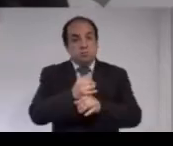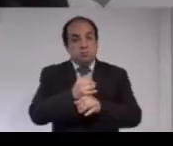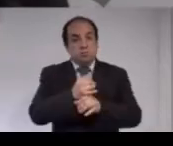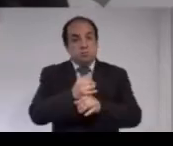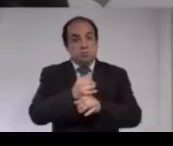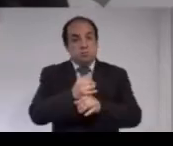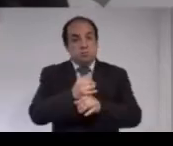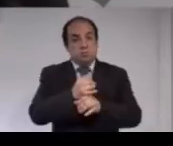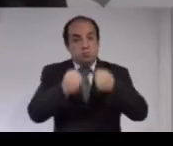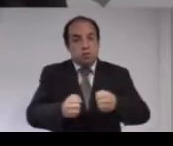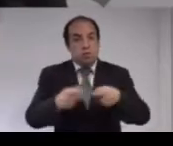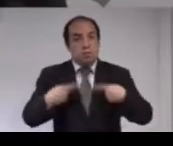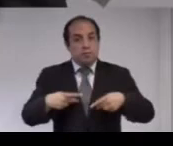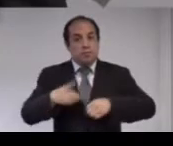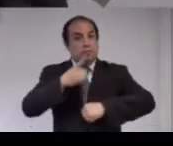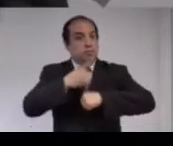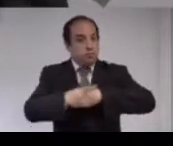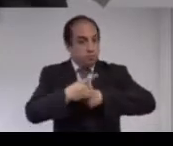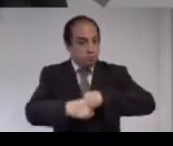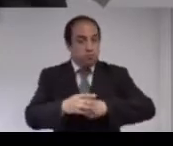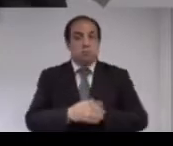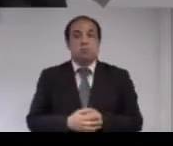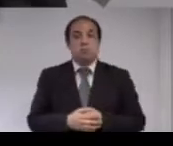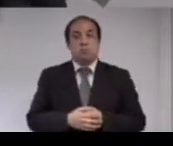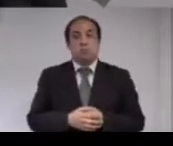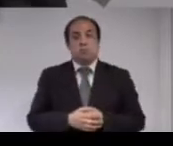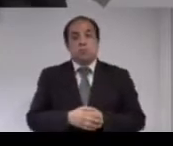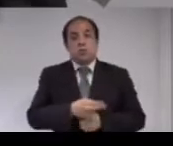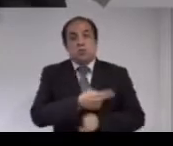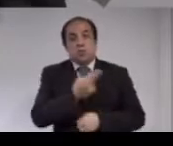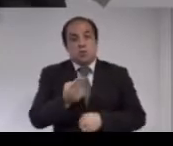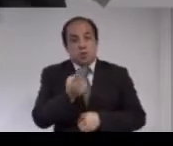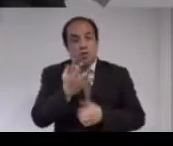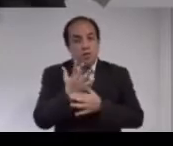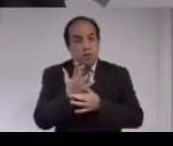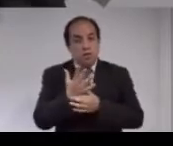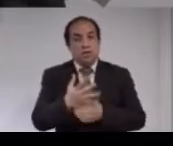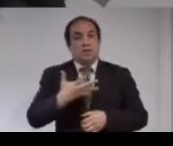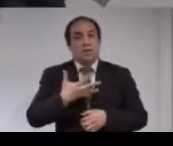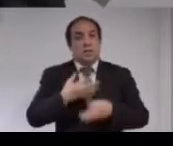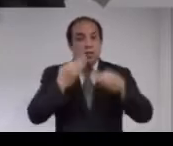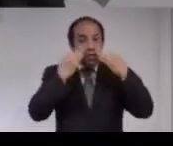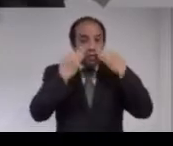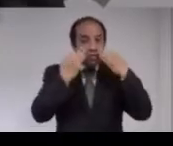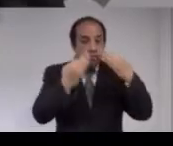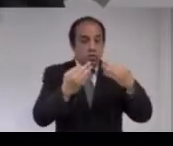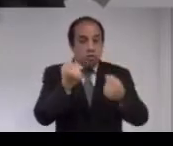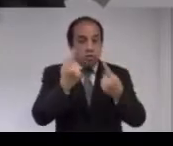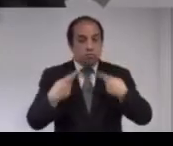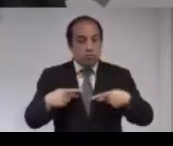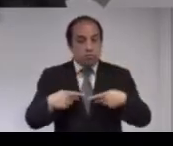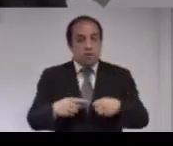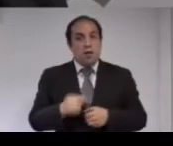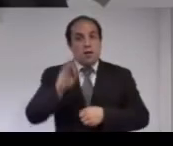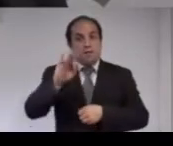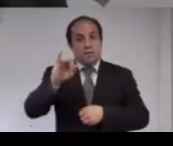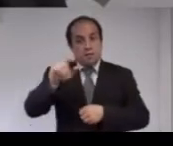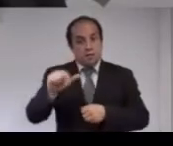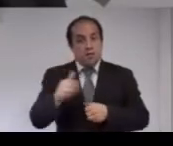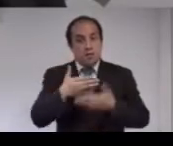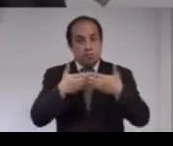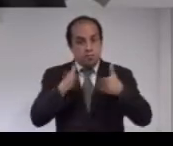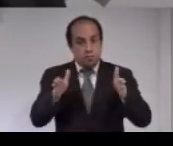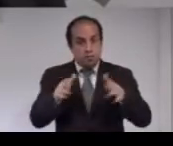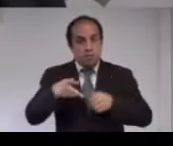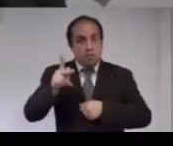que han sido afectadas, que han sido dañadas. Y como usted decía, si hay alguien que quiera rendir testimonio también igualmente, la fiscalía está abierta. Pero